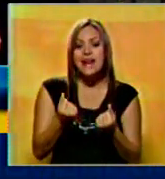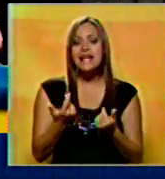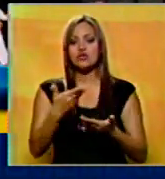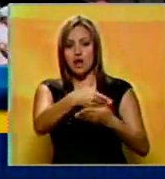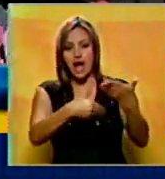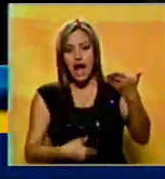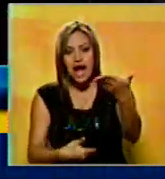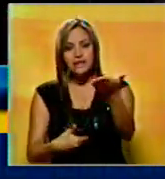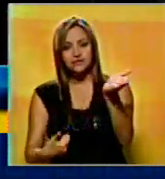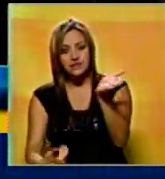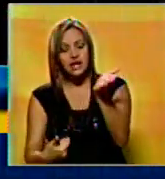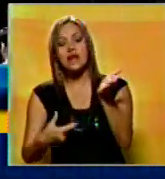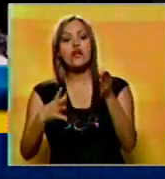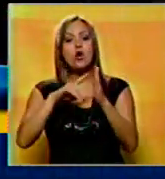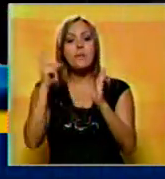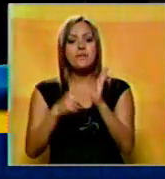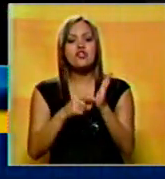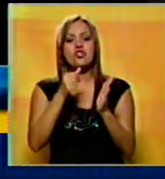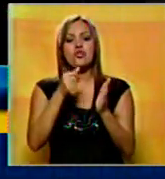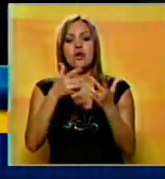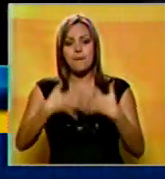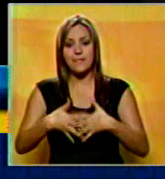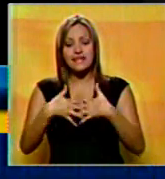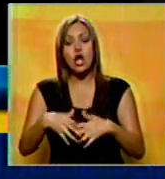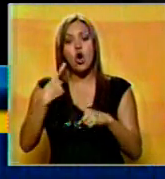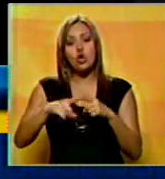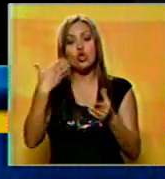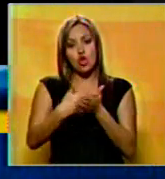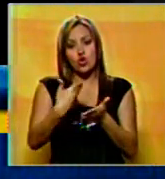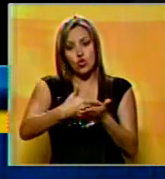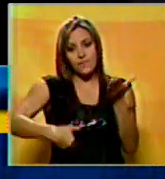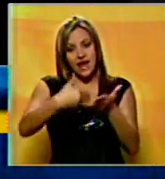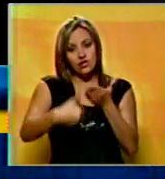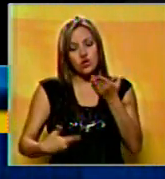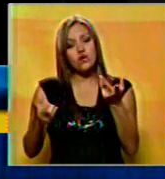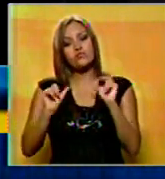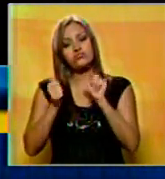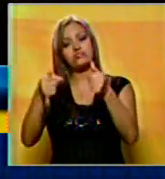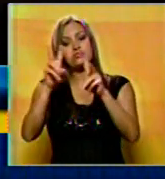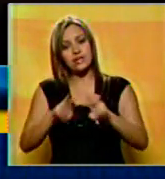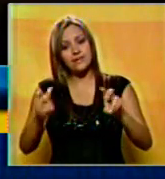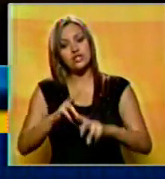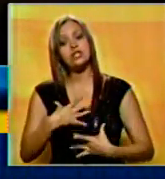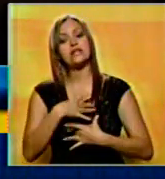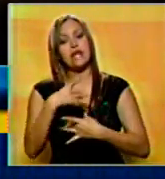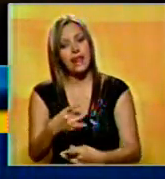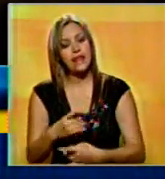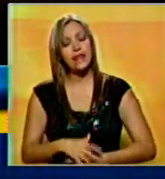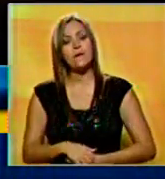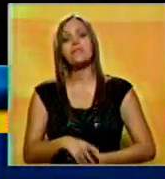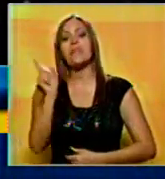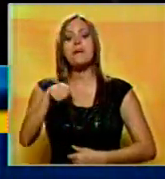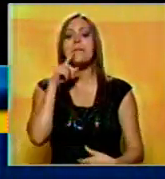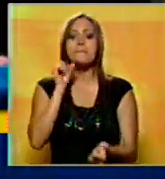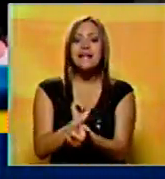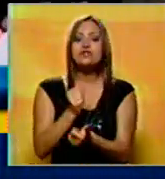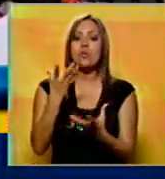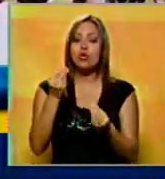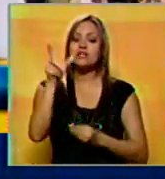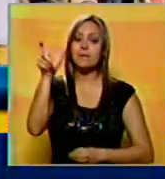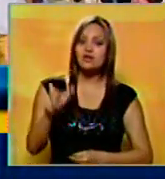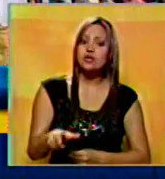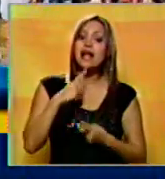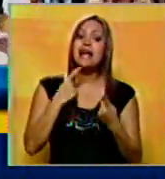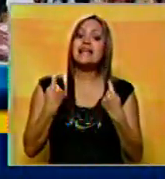actas constitutivas de las empresas y otros documentos de interés para la investigación. También fueron aprehendidas varias personas